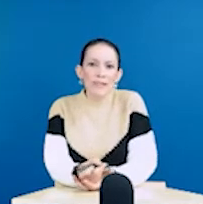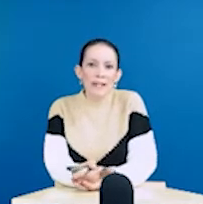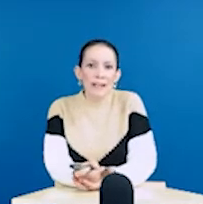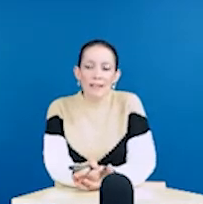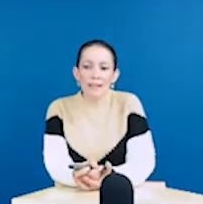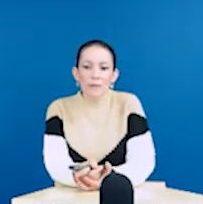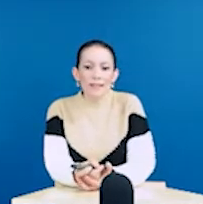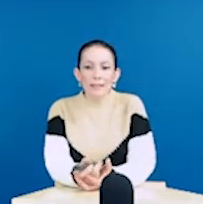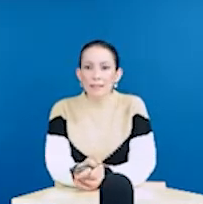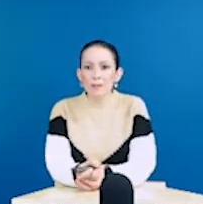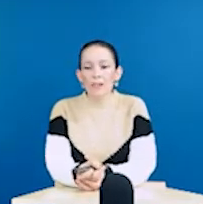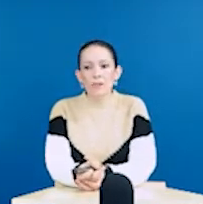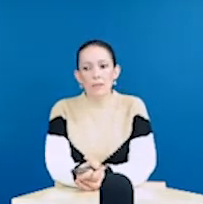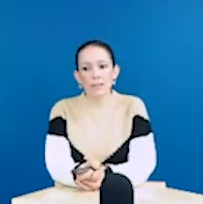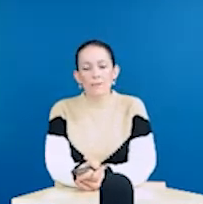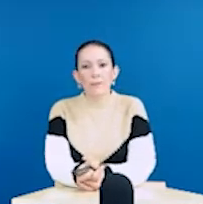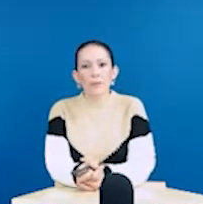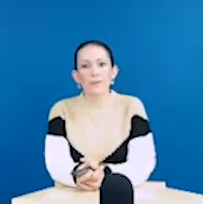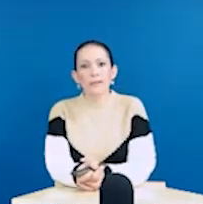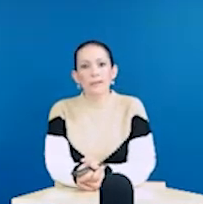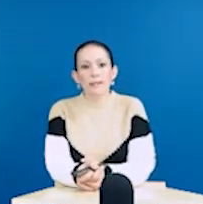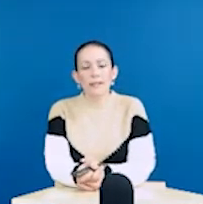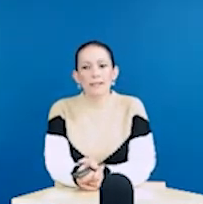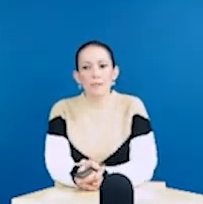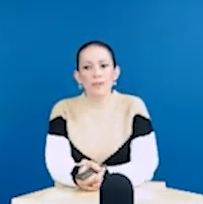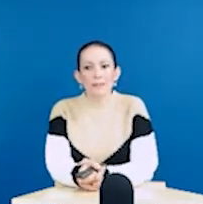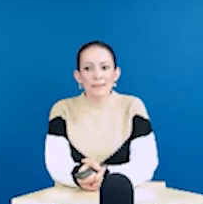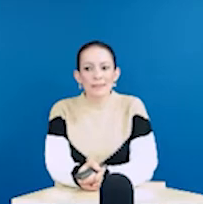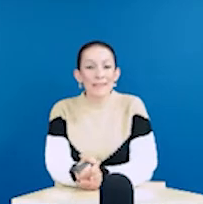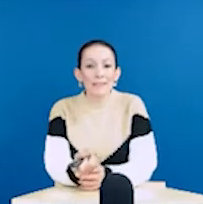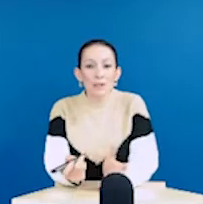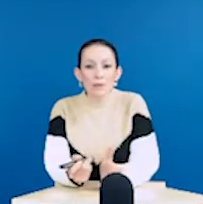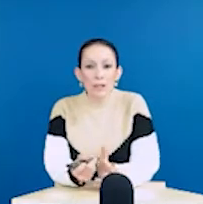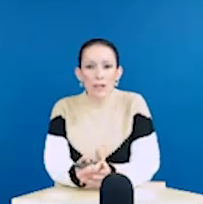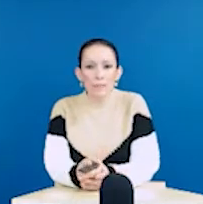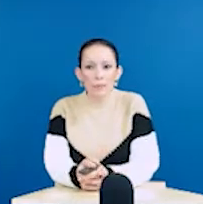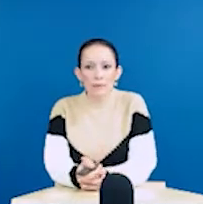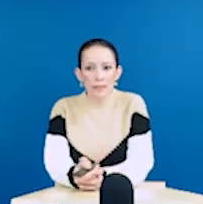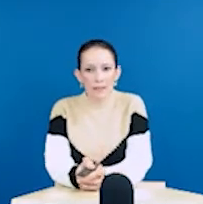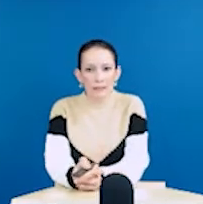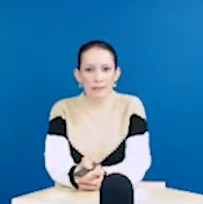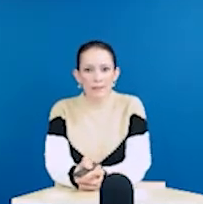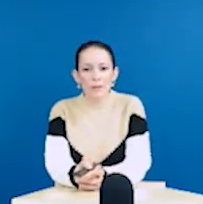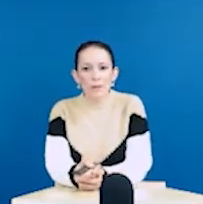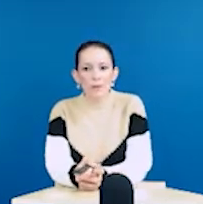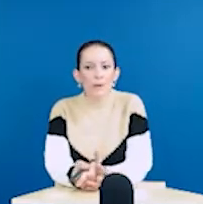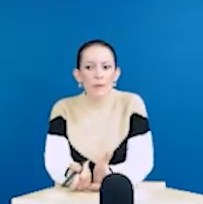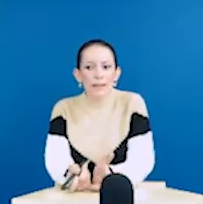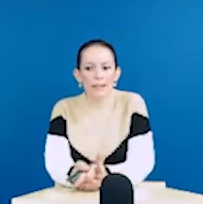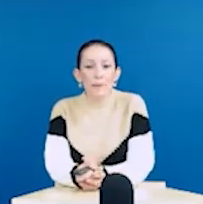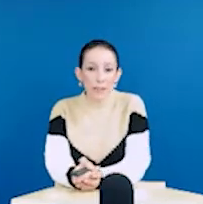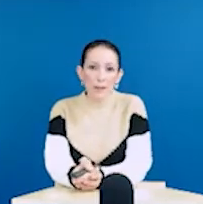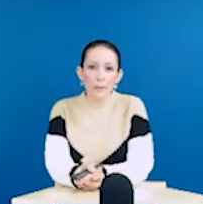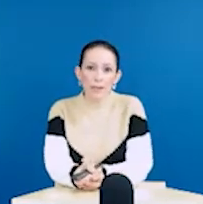pacientes nos señalan cuál es el sitio que le duele. Entonces, tenemos que ser sencillos a la hora de preguntarles ese dolor